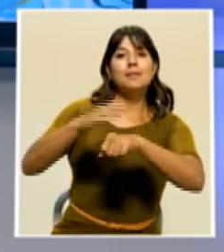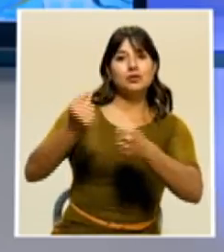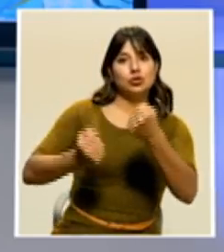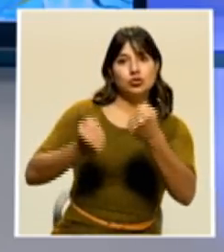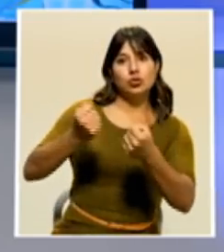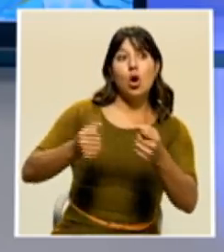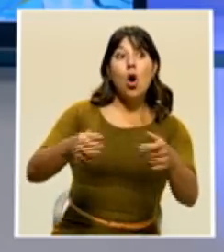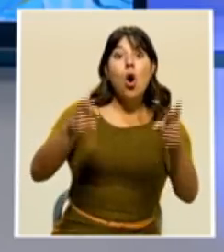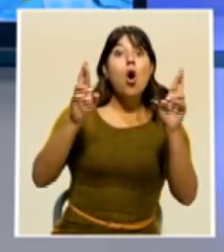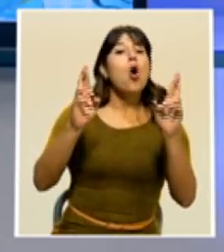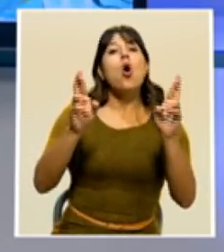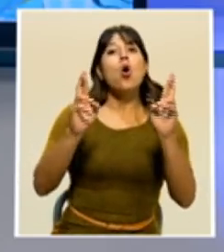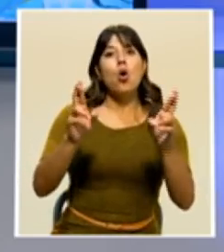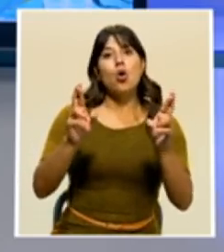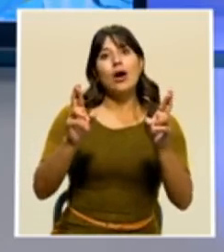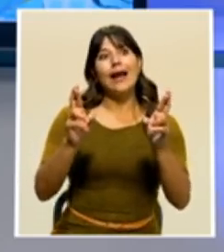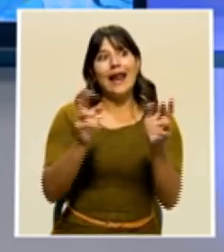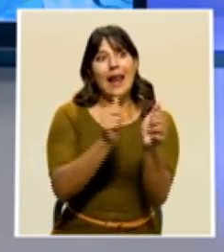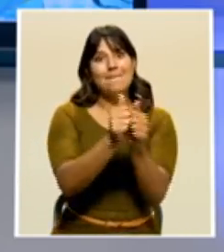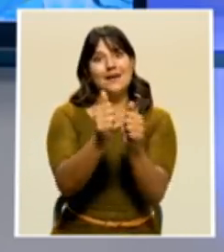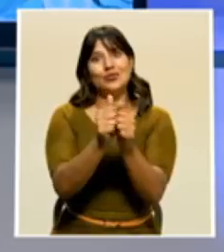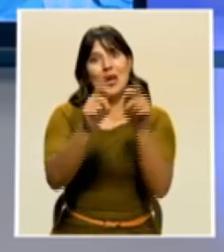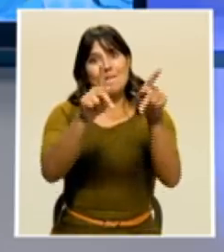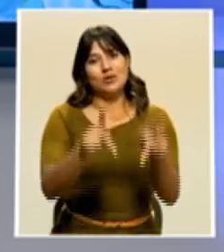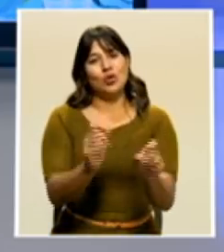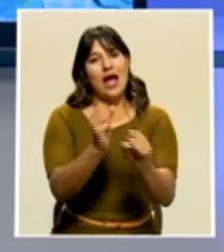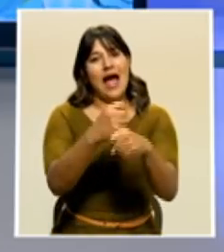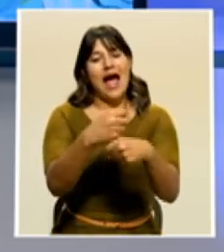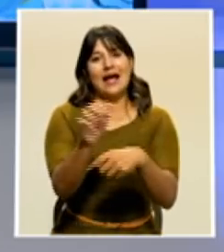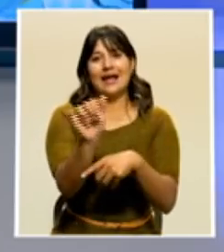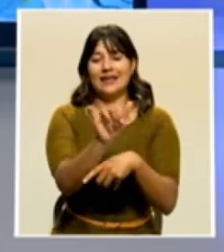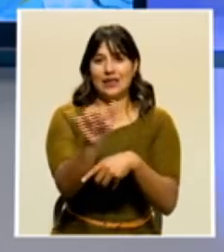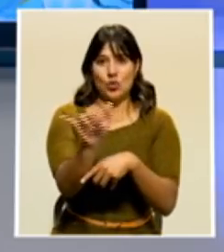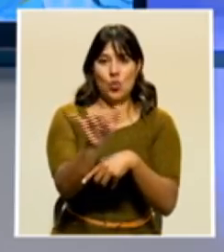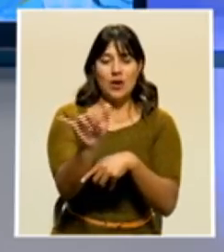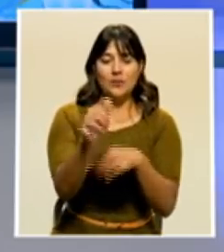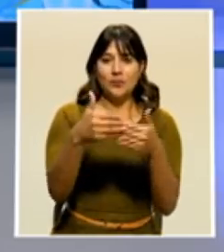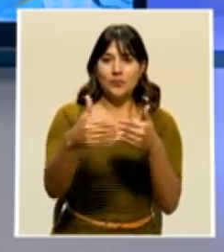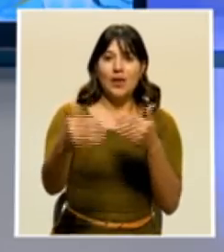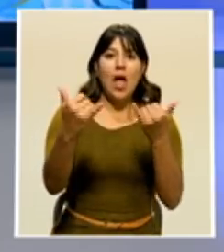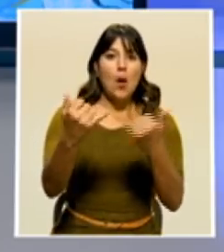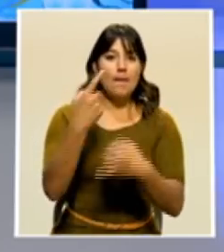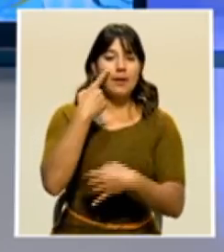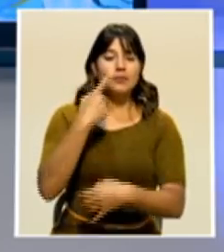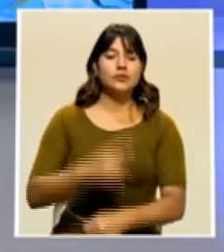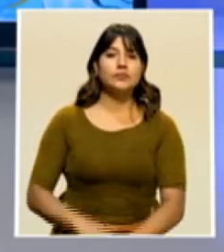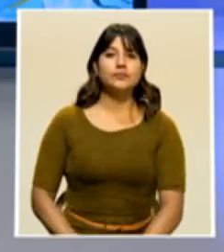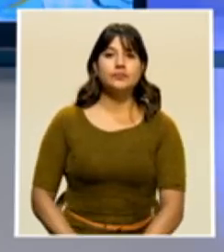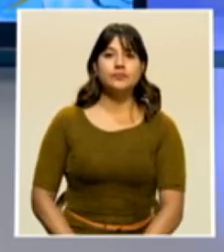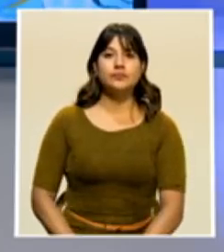sea una tendencia sostenida en el tiempo. Veamos.